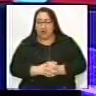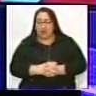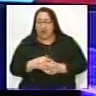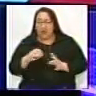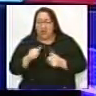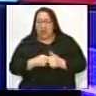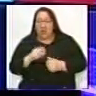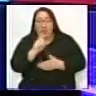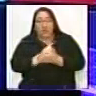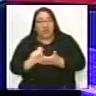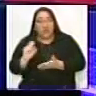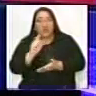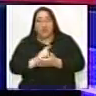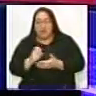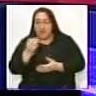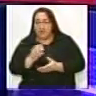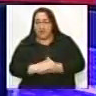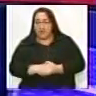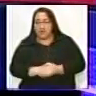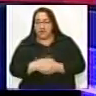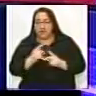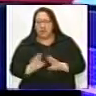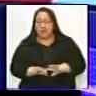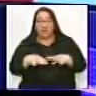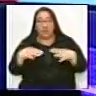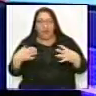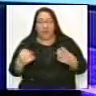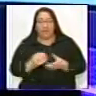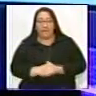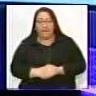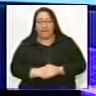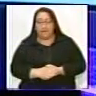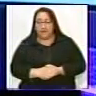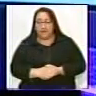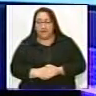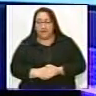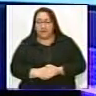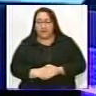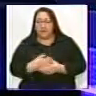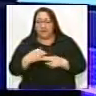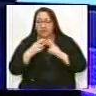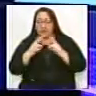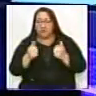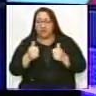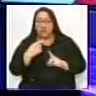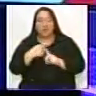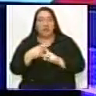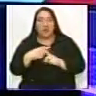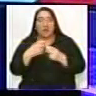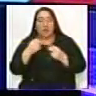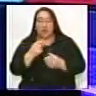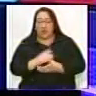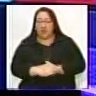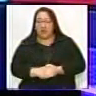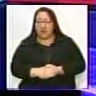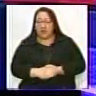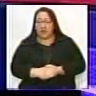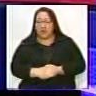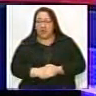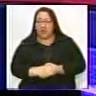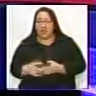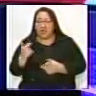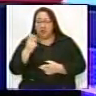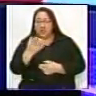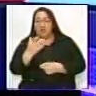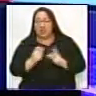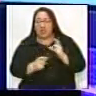realiza mensualmente. Y estas audiencias, ha señalado, han tenido resultados positivos. ¿Por qué? Porque escucha las